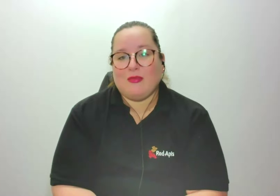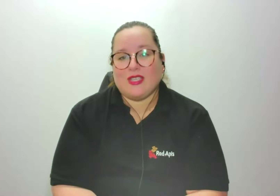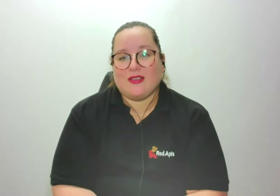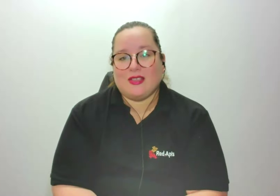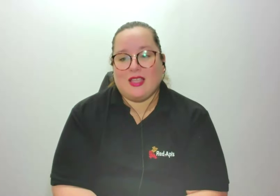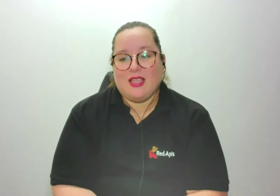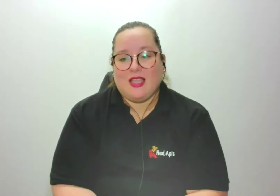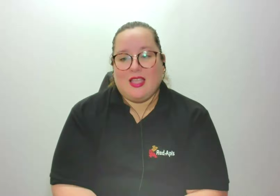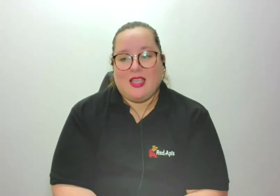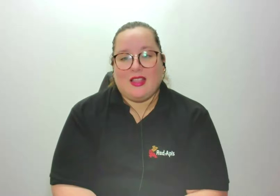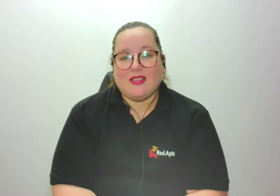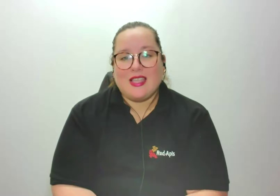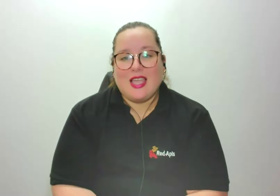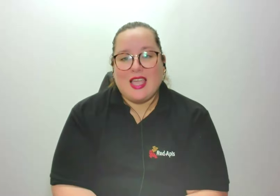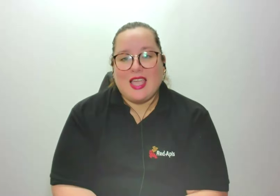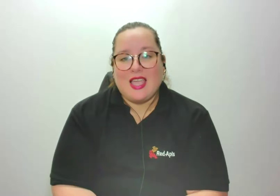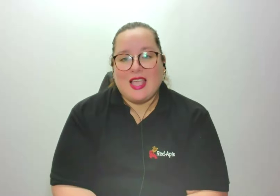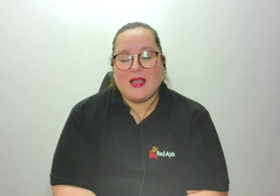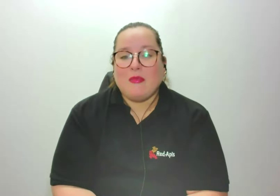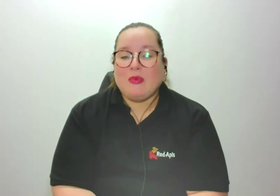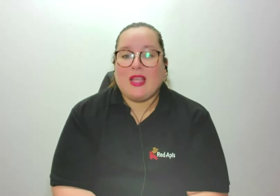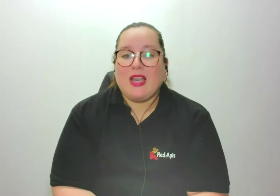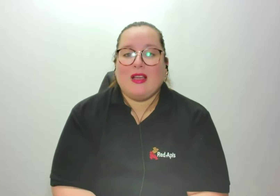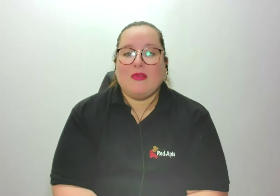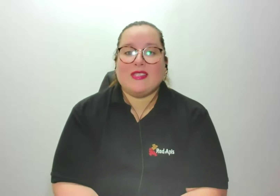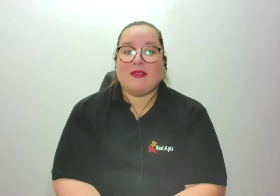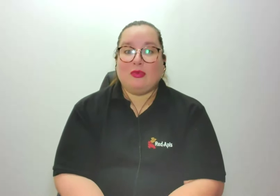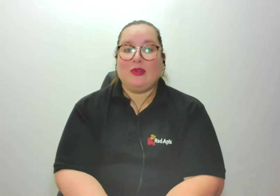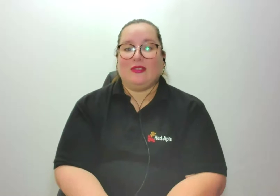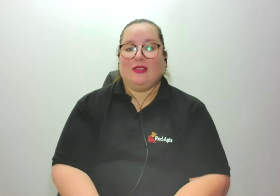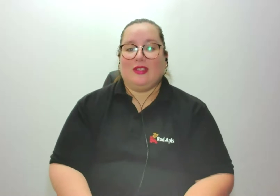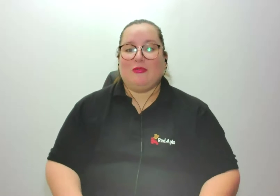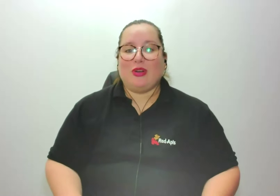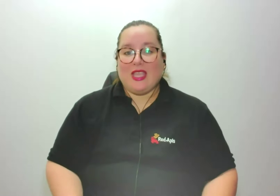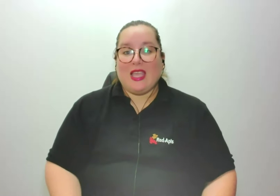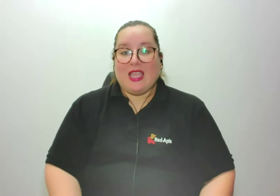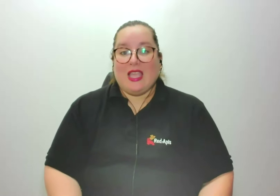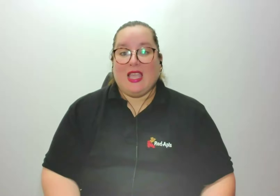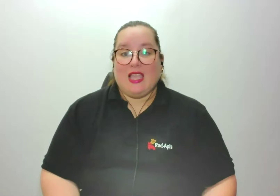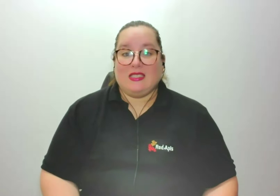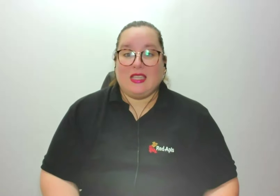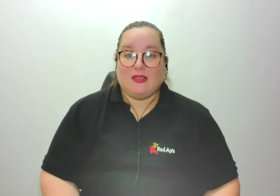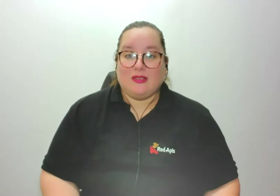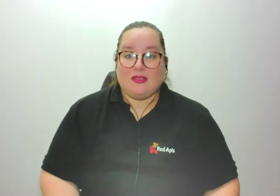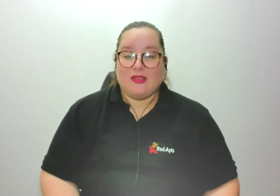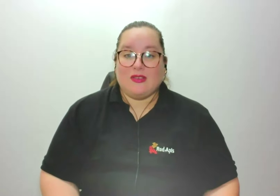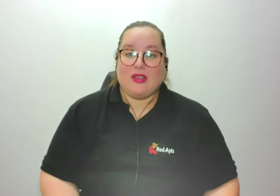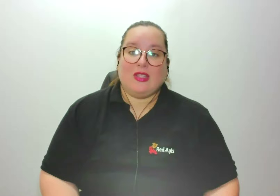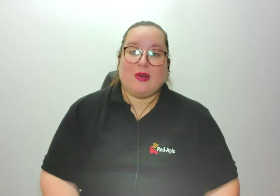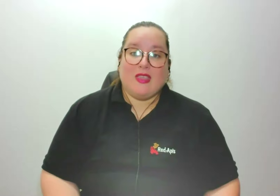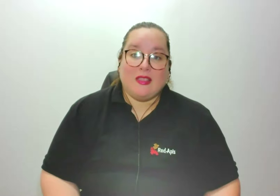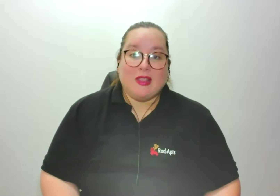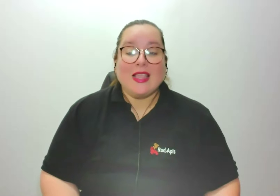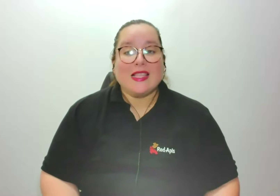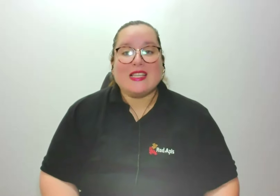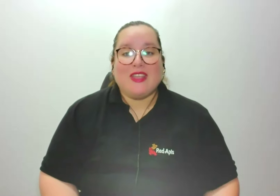no entienden muchas cosas. Entonces, también preguntarles cómo va a ser a futuro, porque es cierto, yo quiero